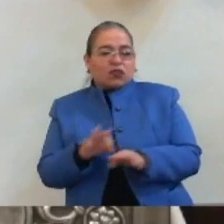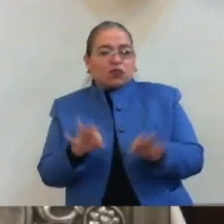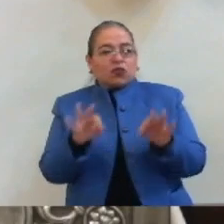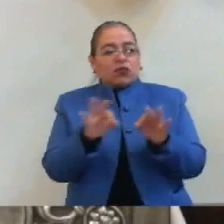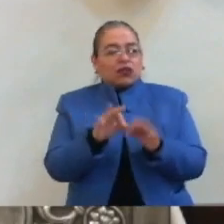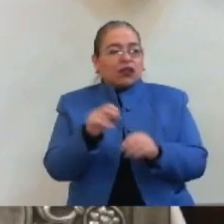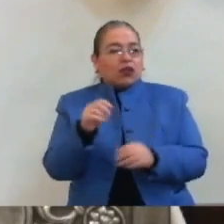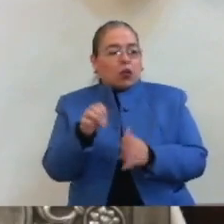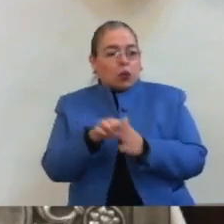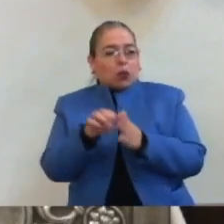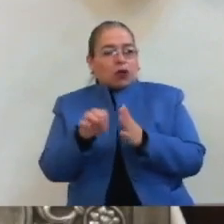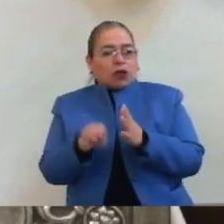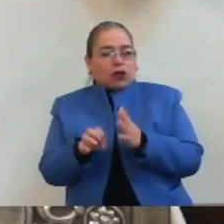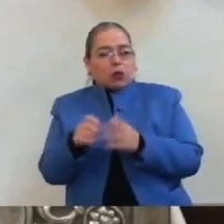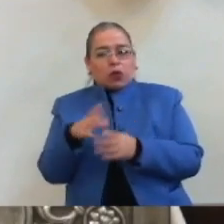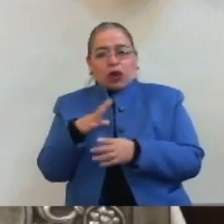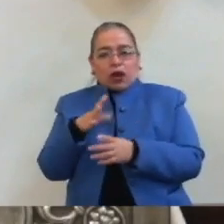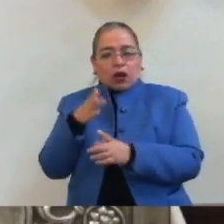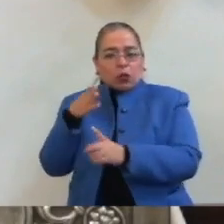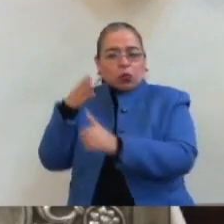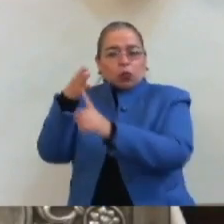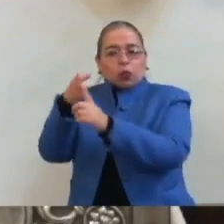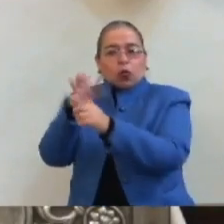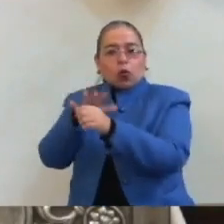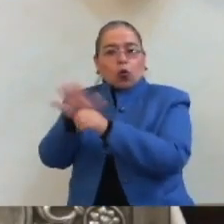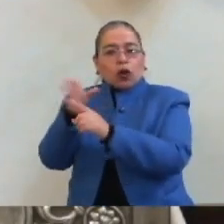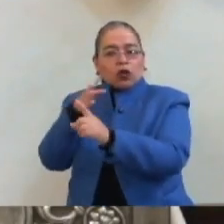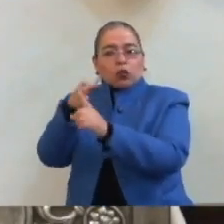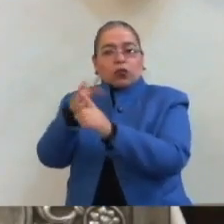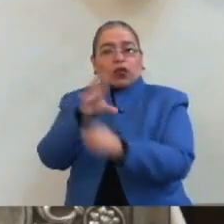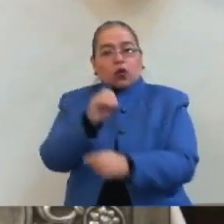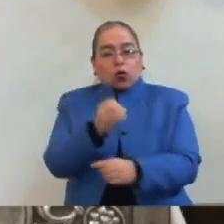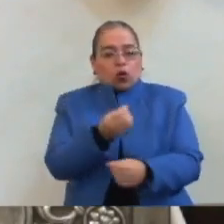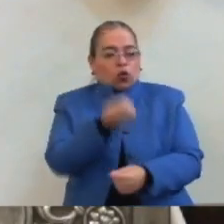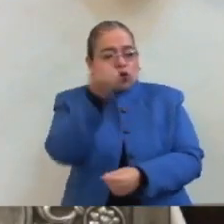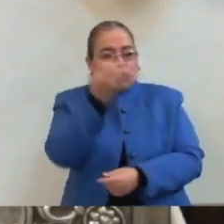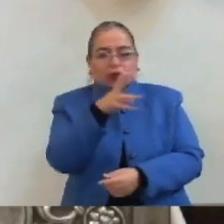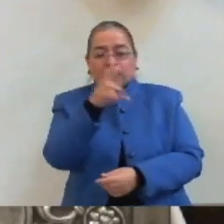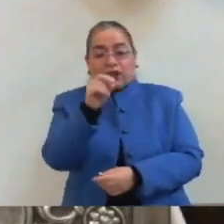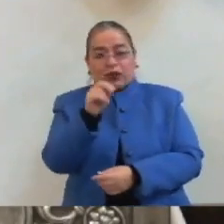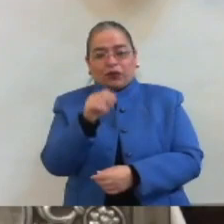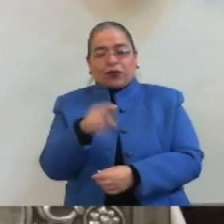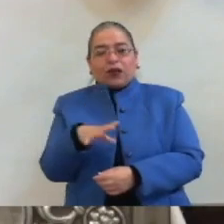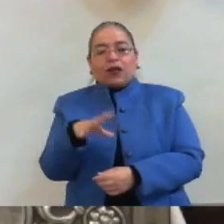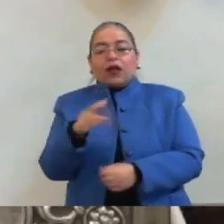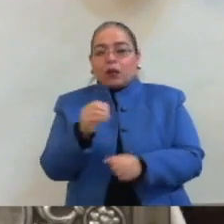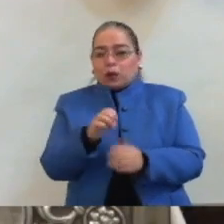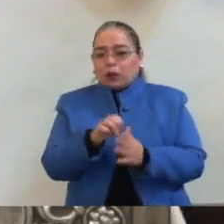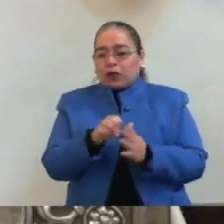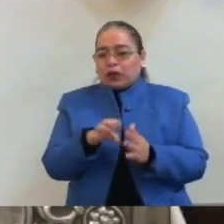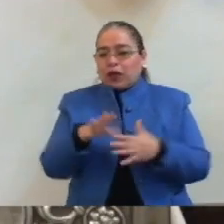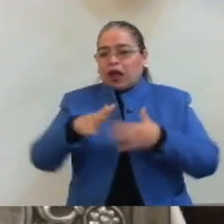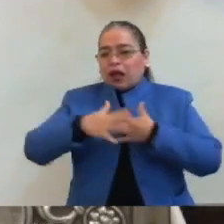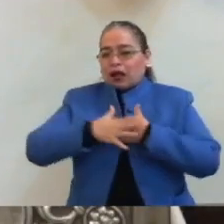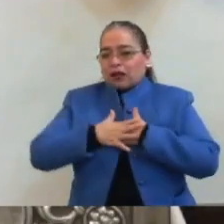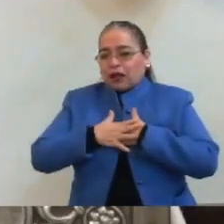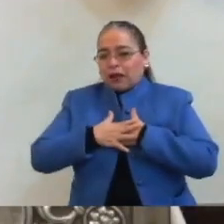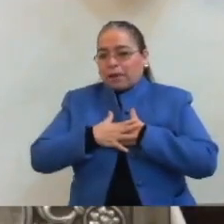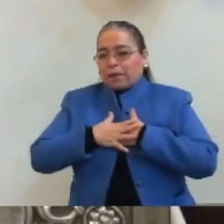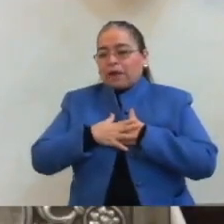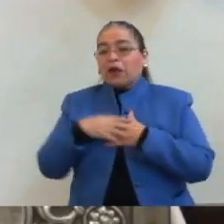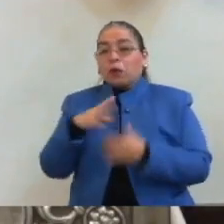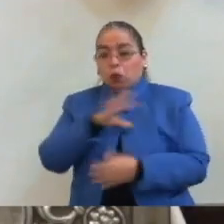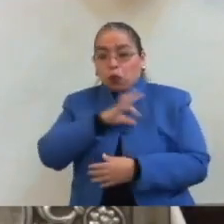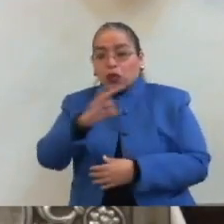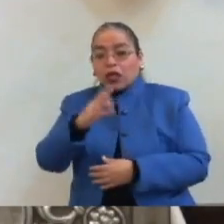hay tiempo pero ojalá sea tiempo para amar tiempo para